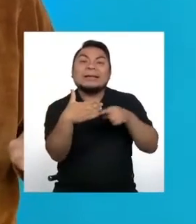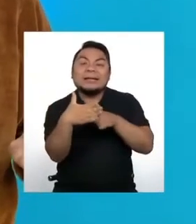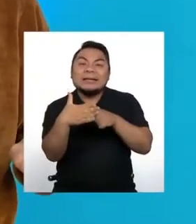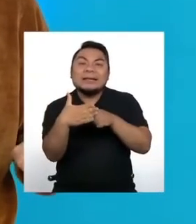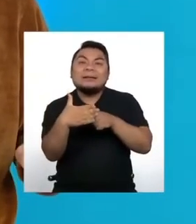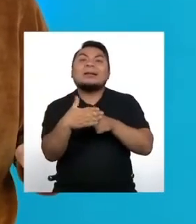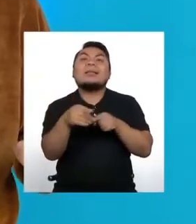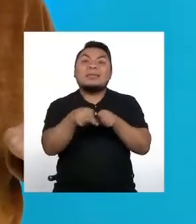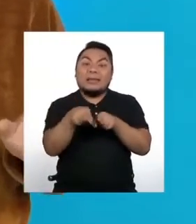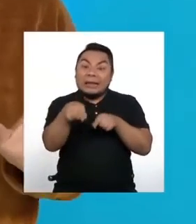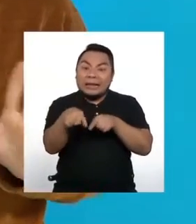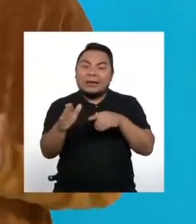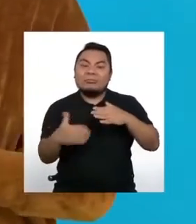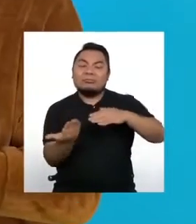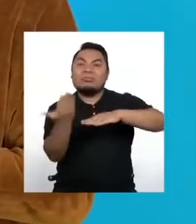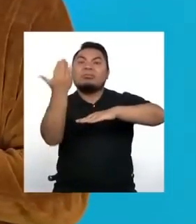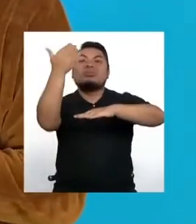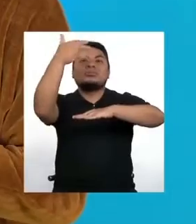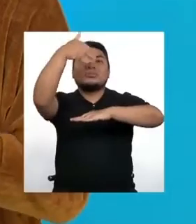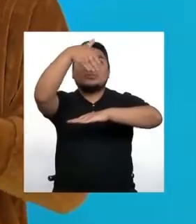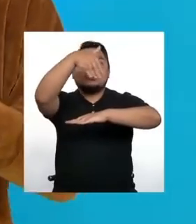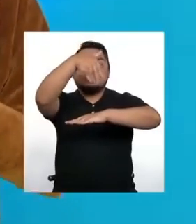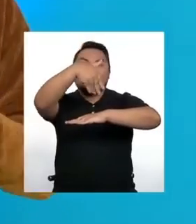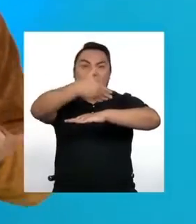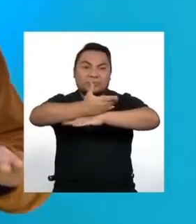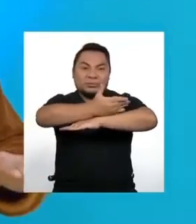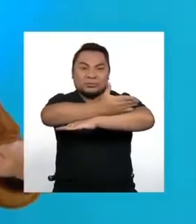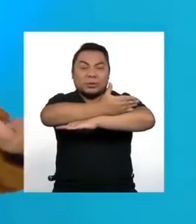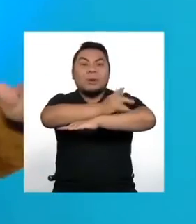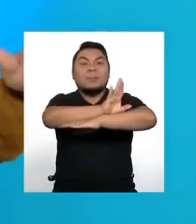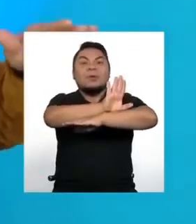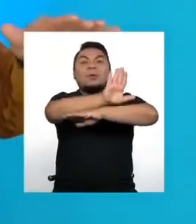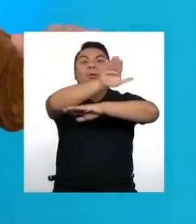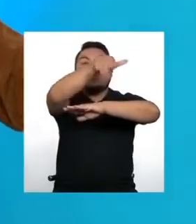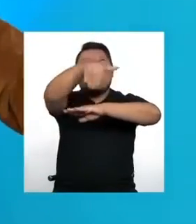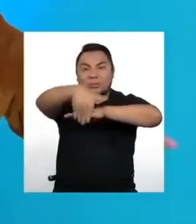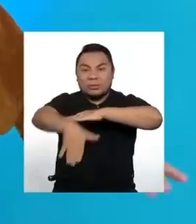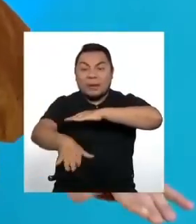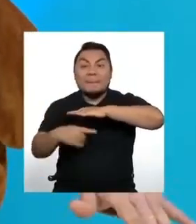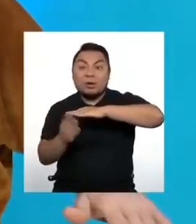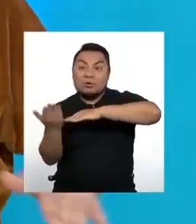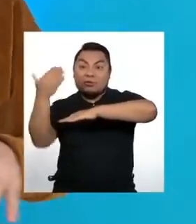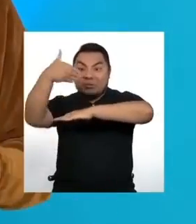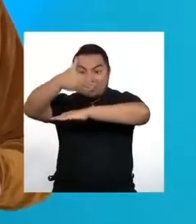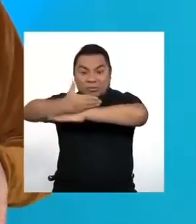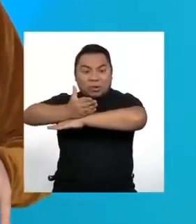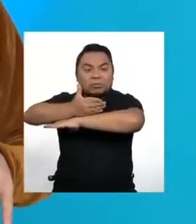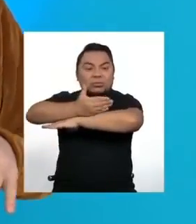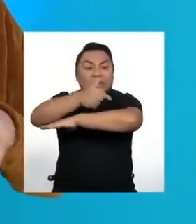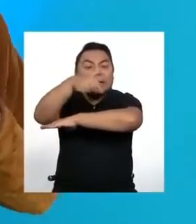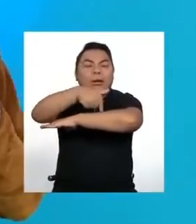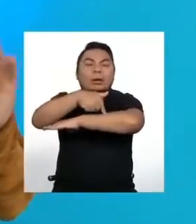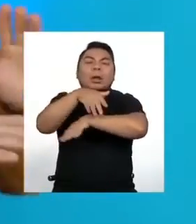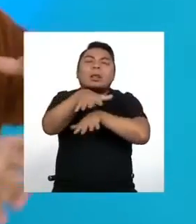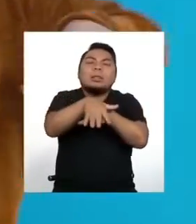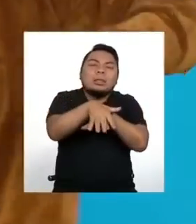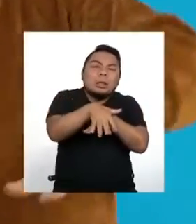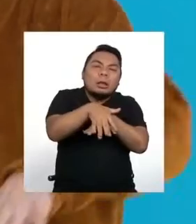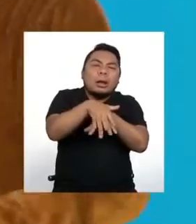al agrupar objetos, responder cuando le hablan a través de balbuceos, sonrisas,